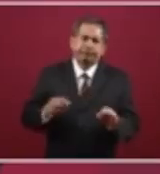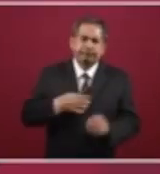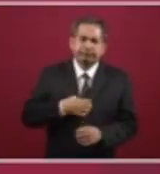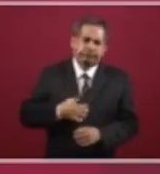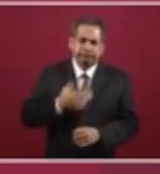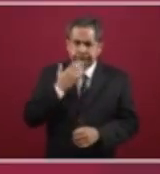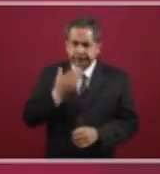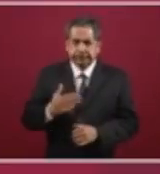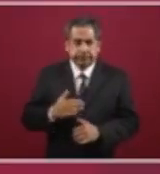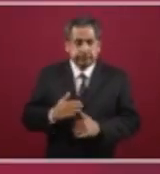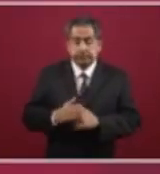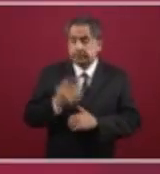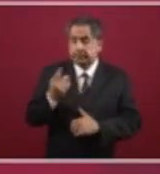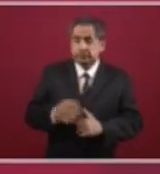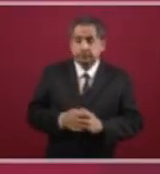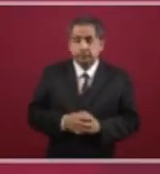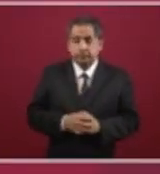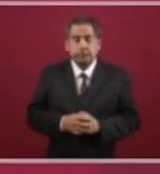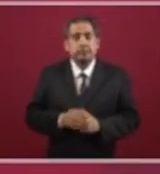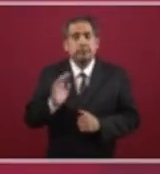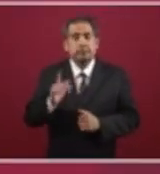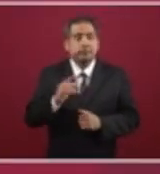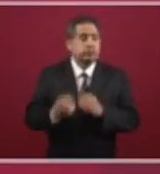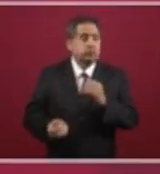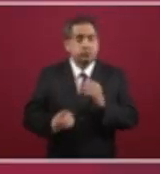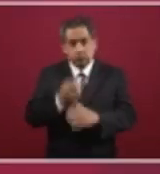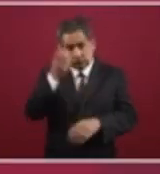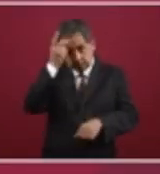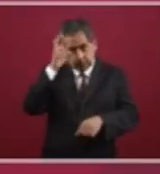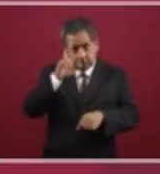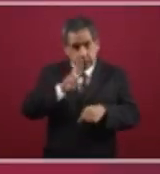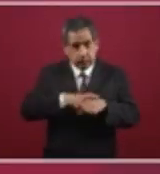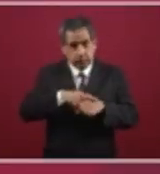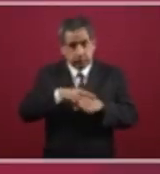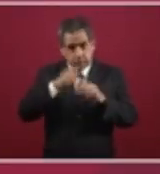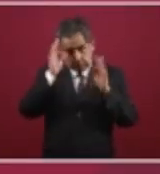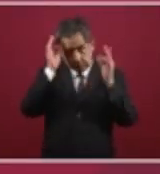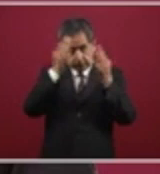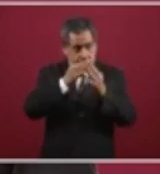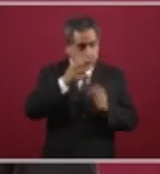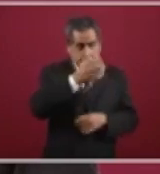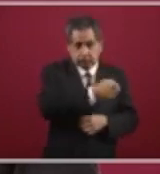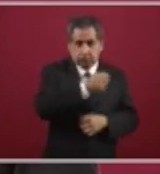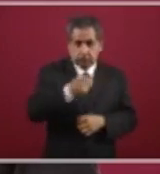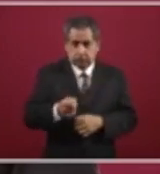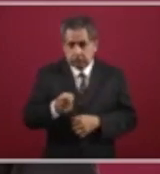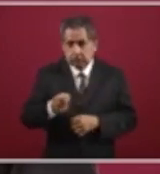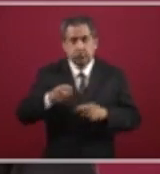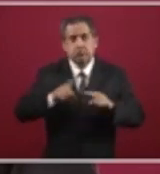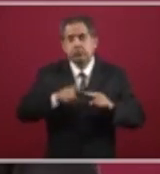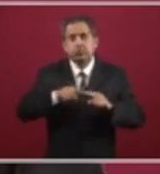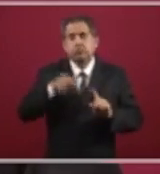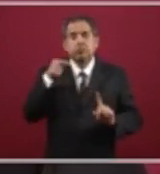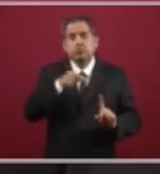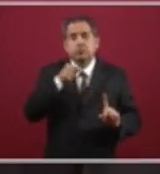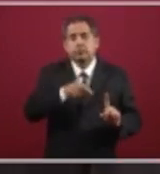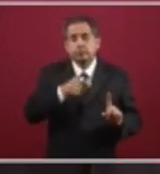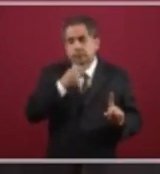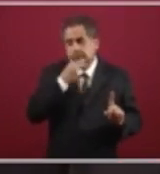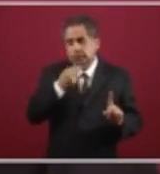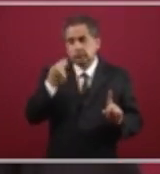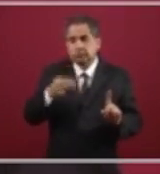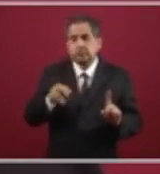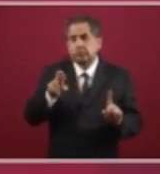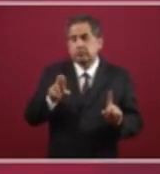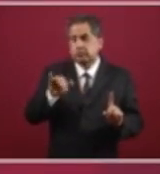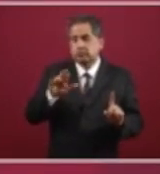porque se nombró como director de aduanas a